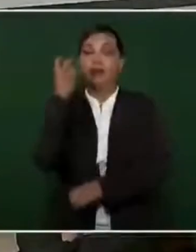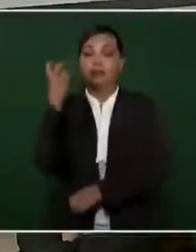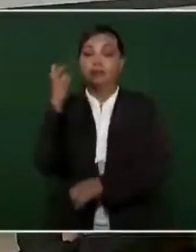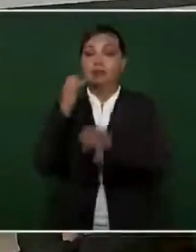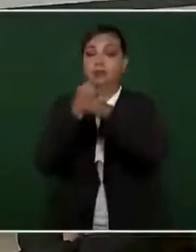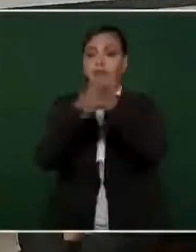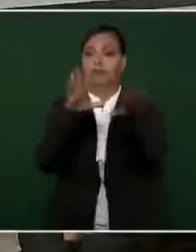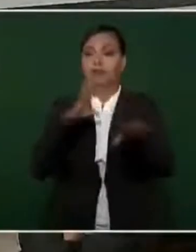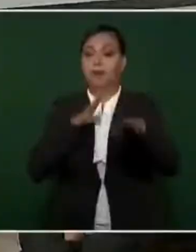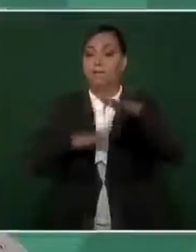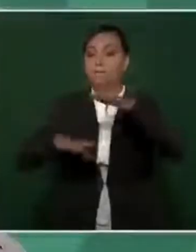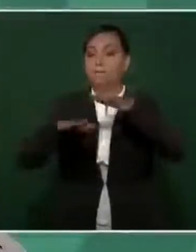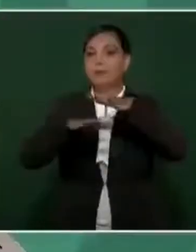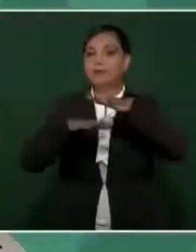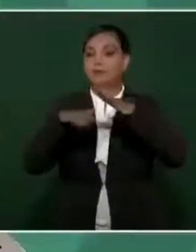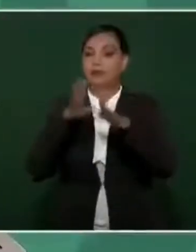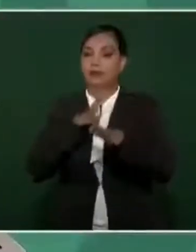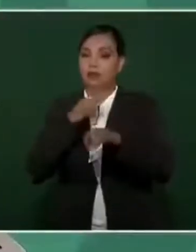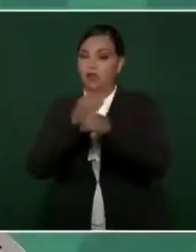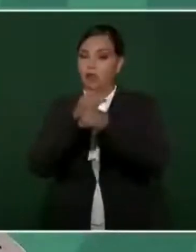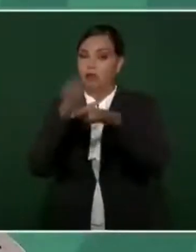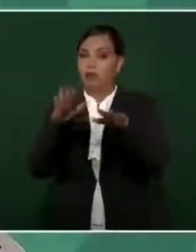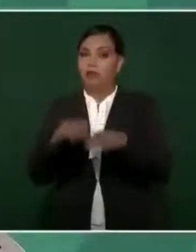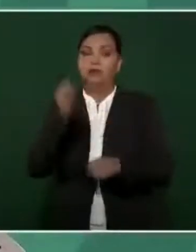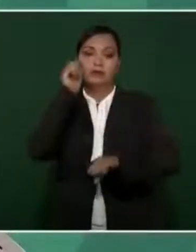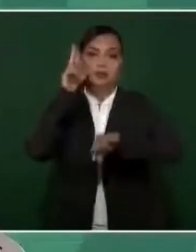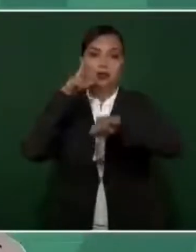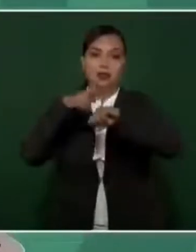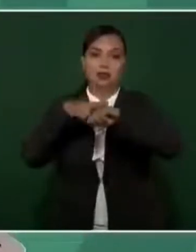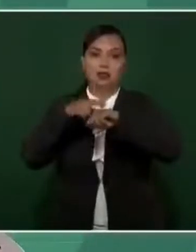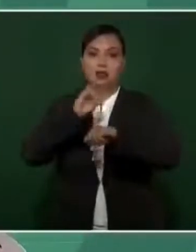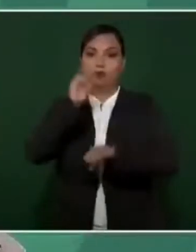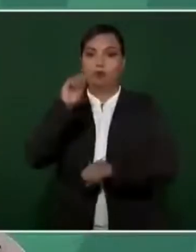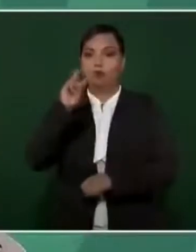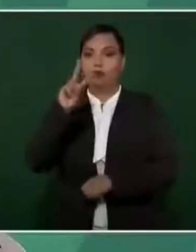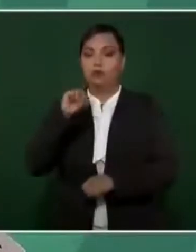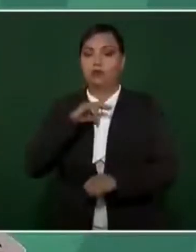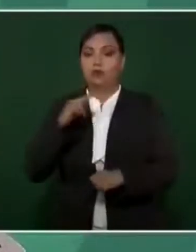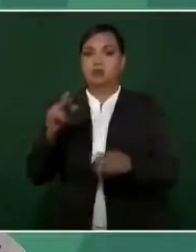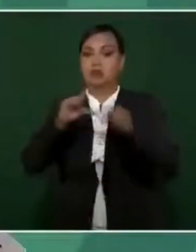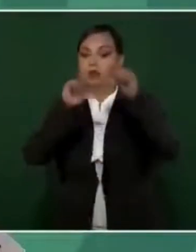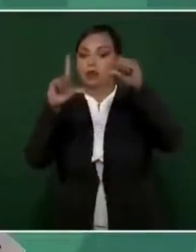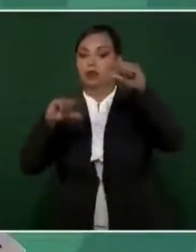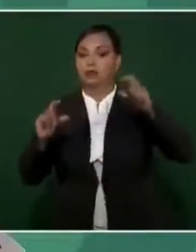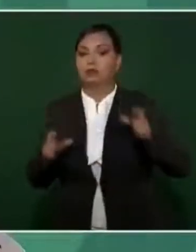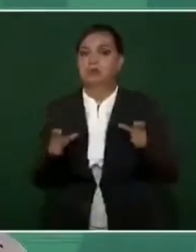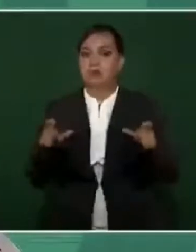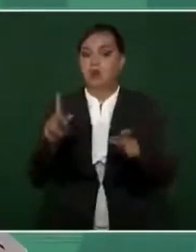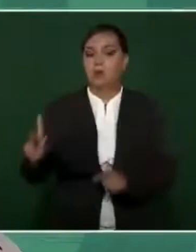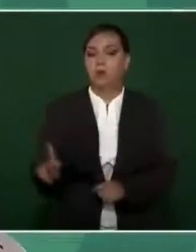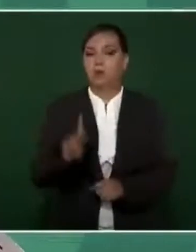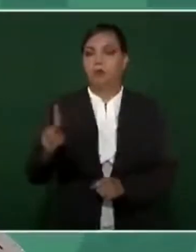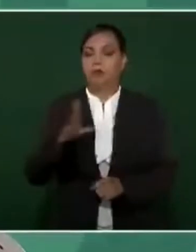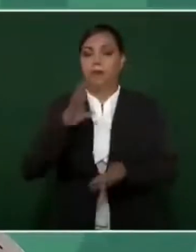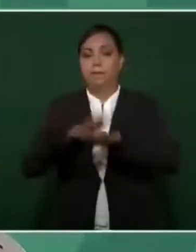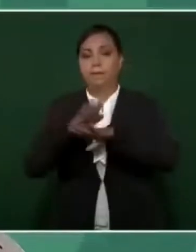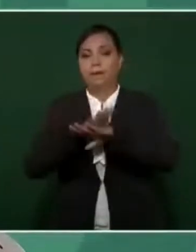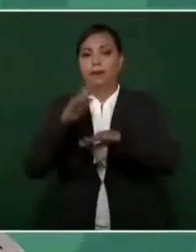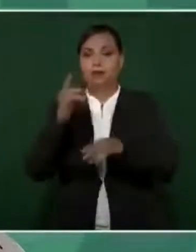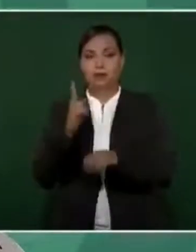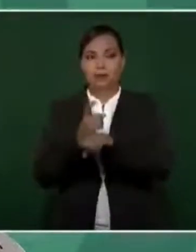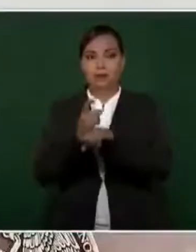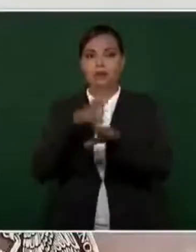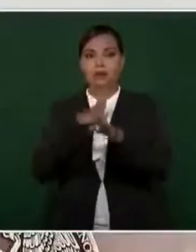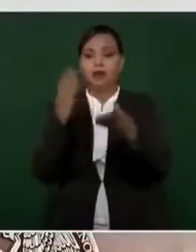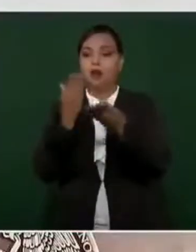información está basada en los datos del Secretariado Ejecutivo del Sistema Nacional de Seguridad Pública y principalmente en las